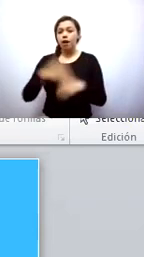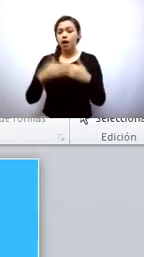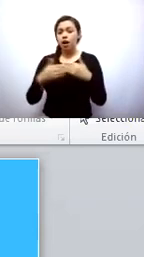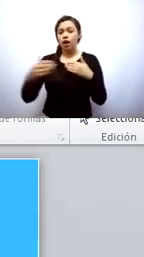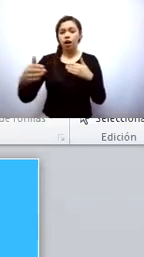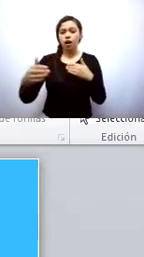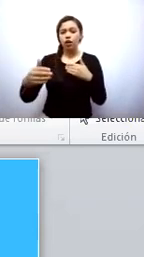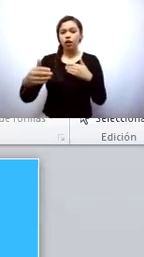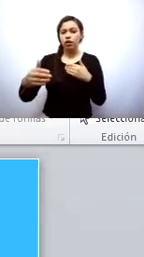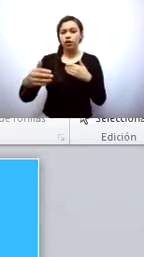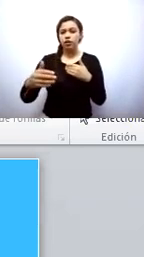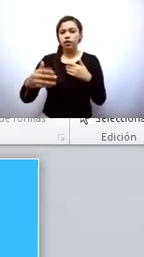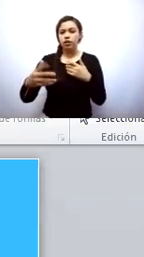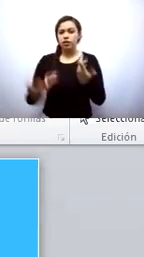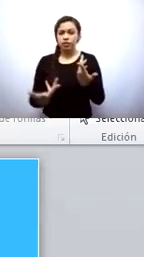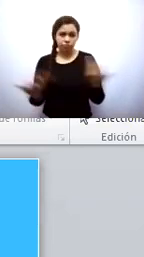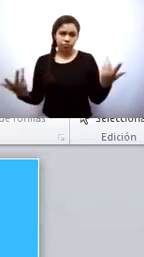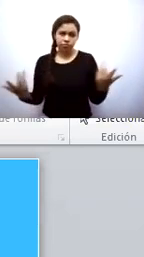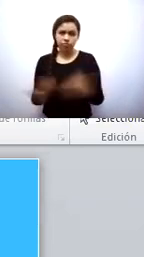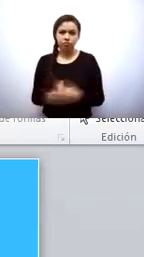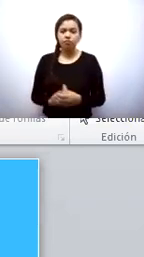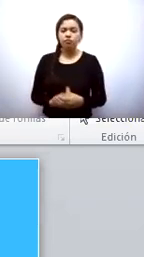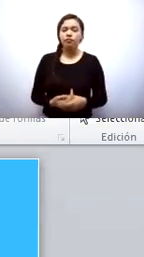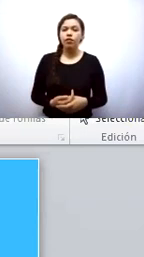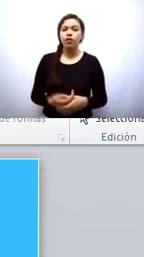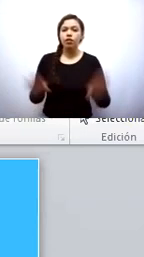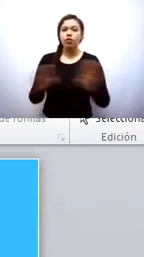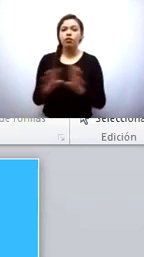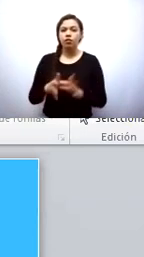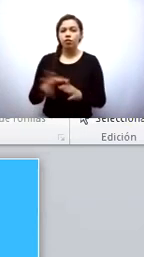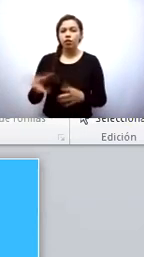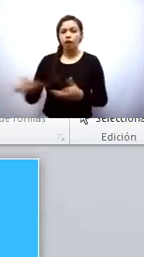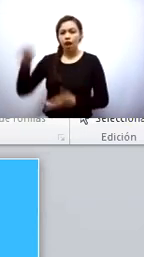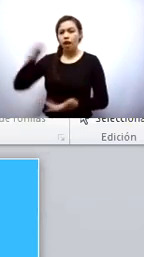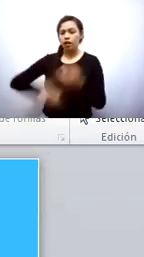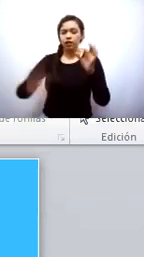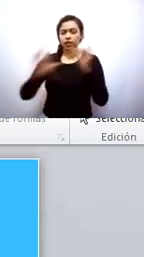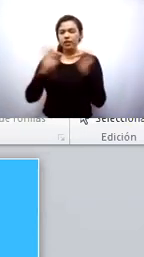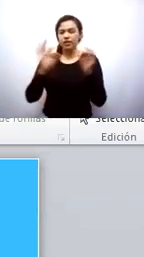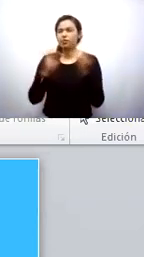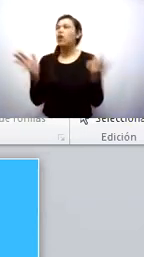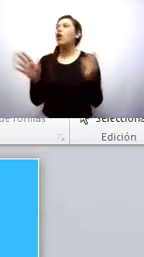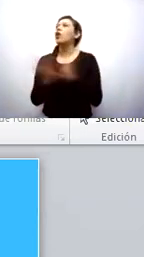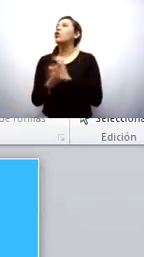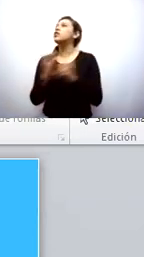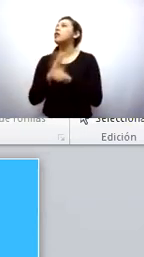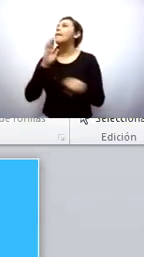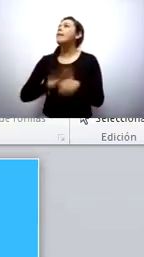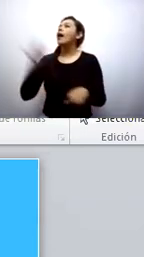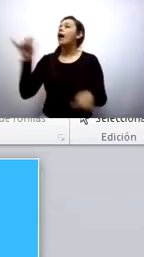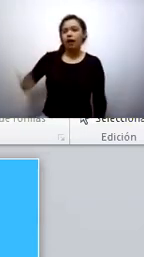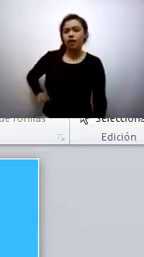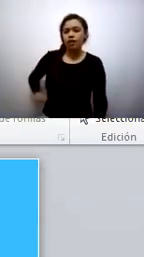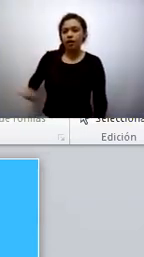tiempo. Entonces, ¿cómo presentar esos contenidos de alguna manera un poco más llamativa para ellos y que